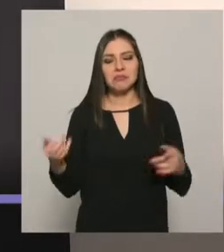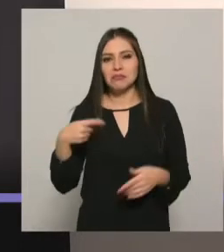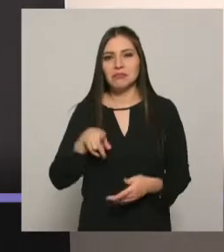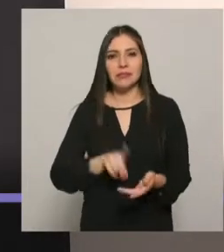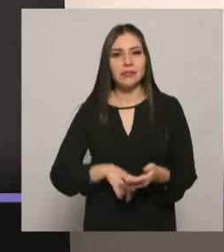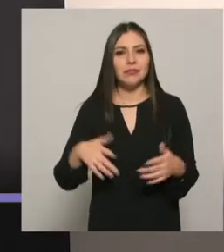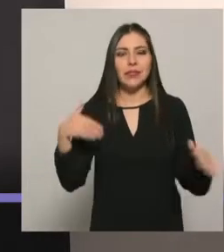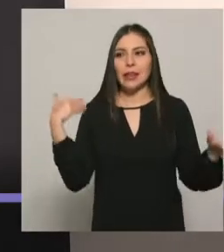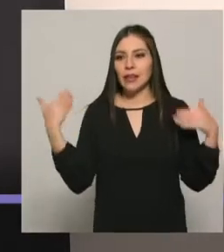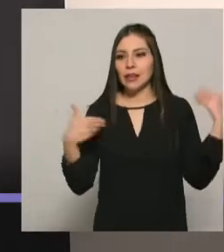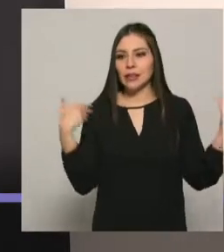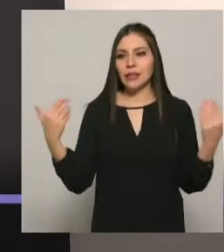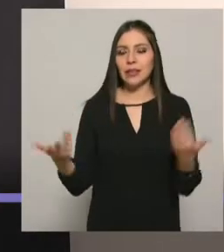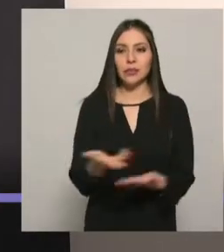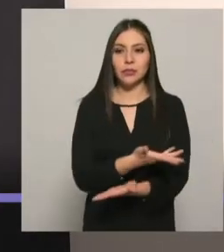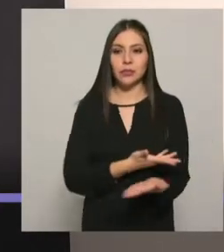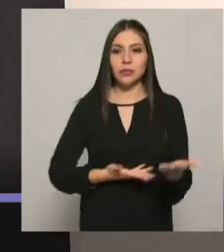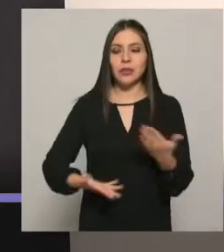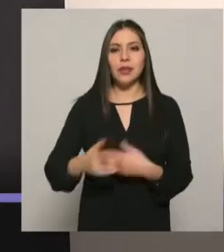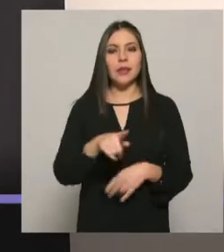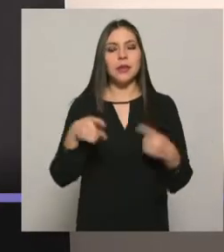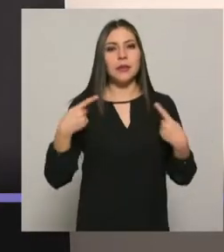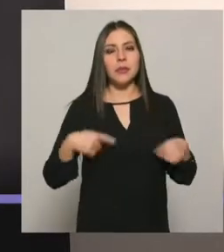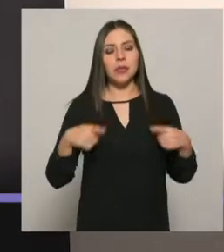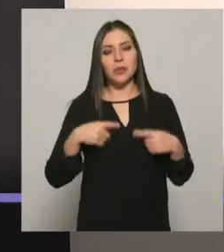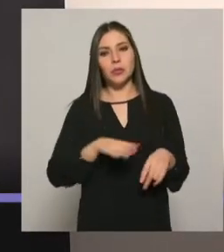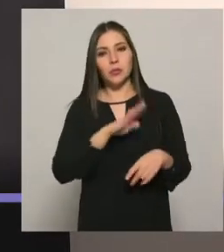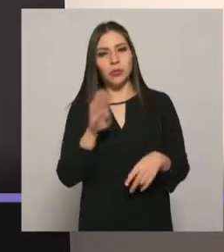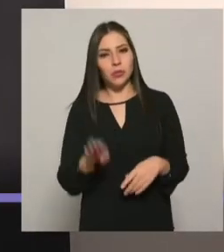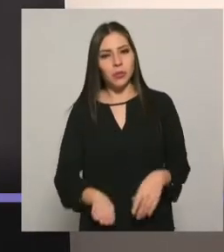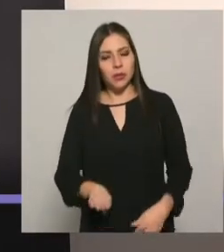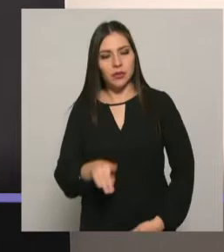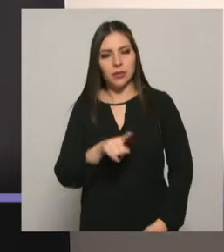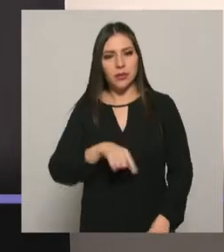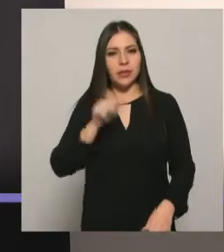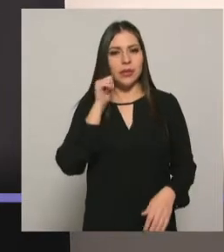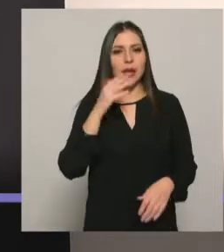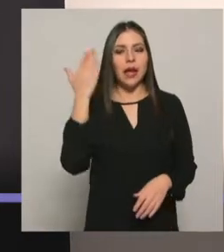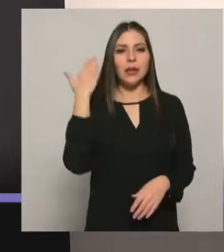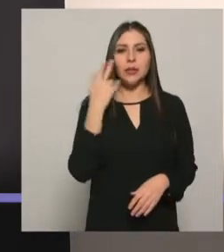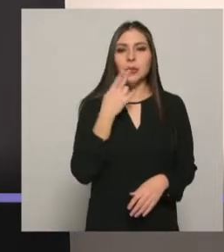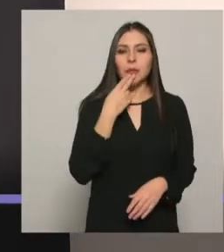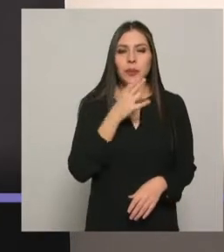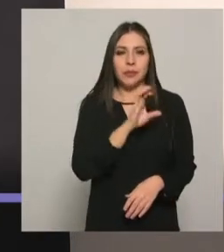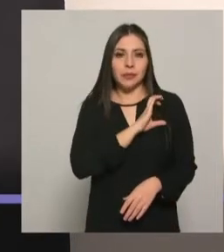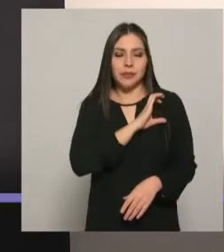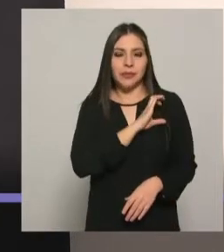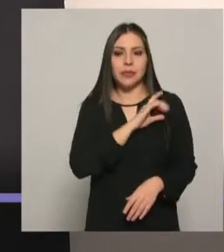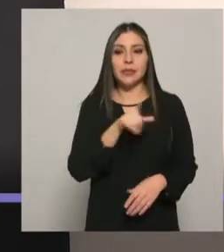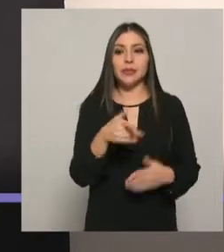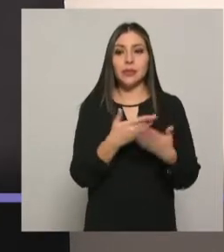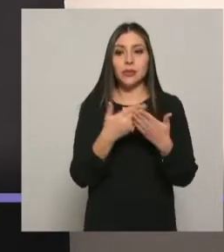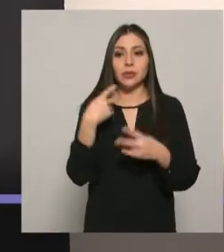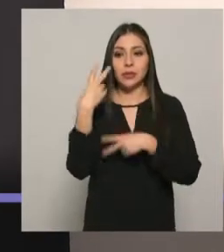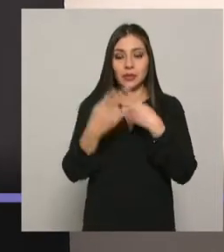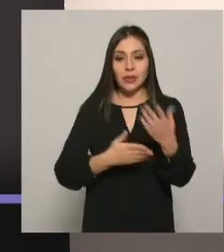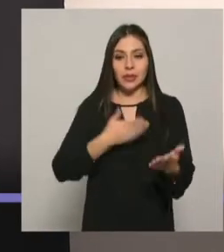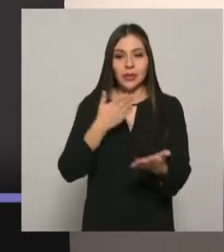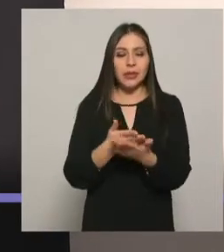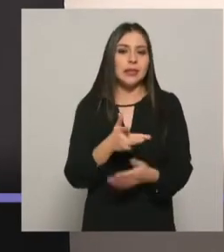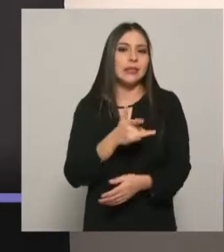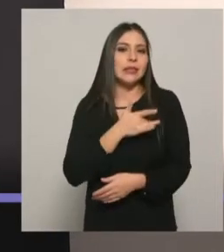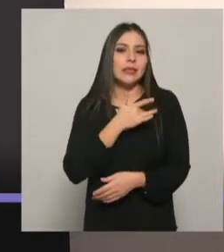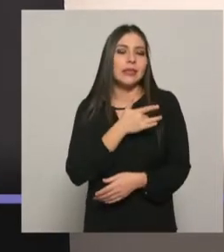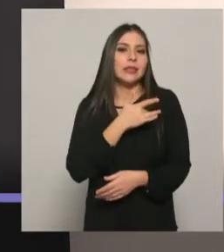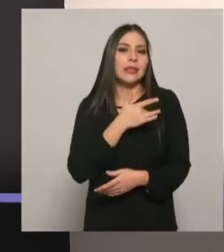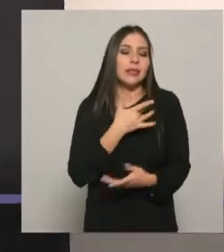de compartir en ese momento con nuestros seres queridos, que bueno, esta es nuestra ideología, que al estar ahí sentimos, ¿verdad?, que